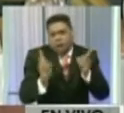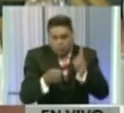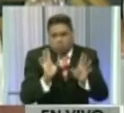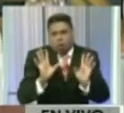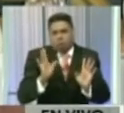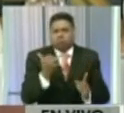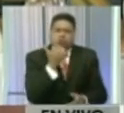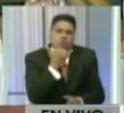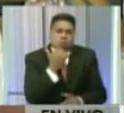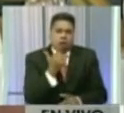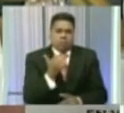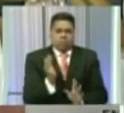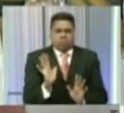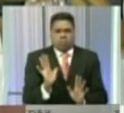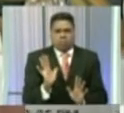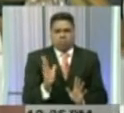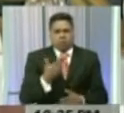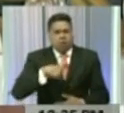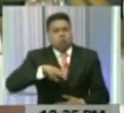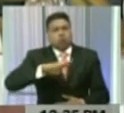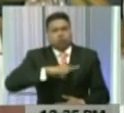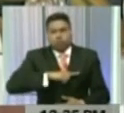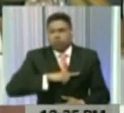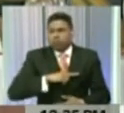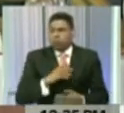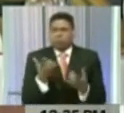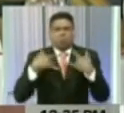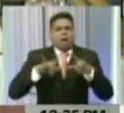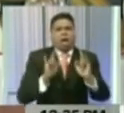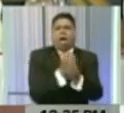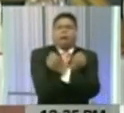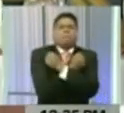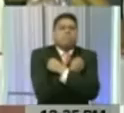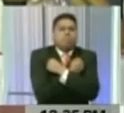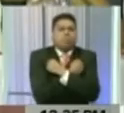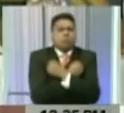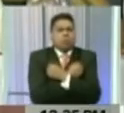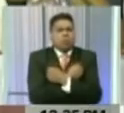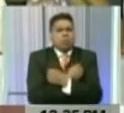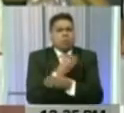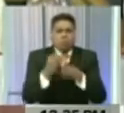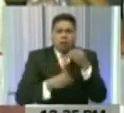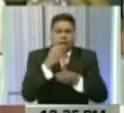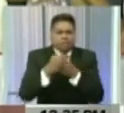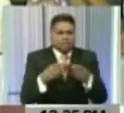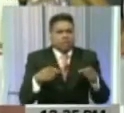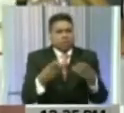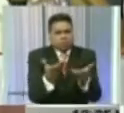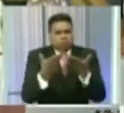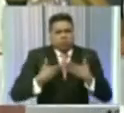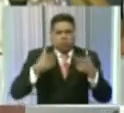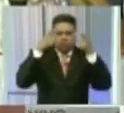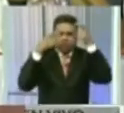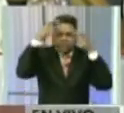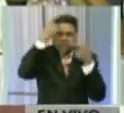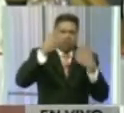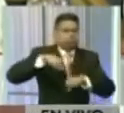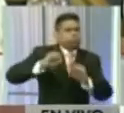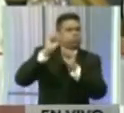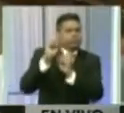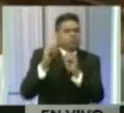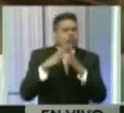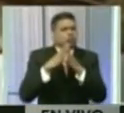Pero nosotros le estamos poniendo todo el amor para cumplir con Chávez y defender esta revolución como debemos defenderla.